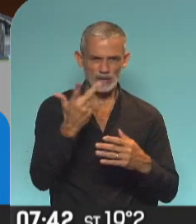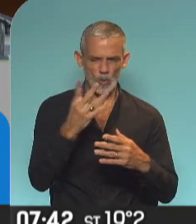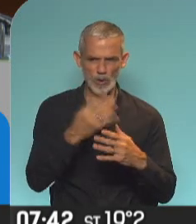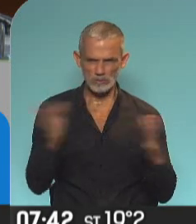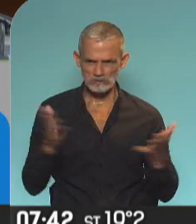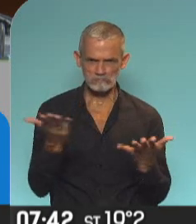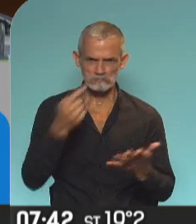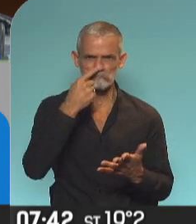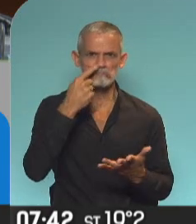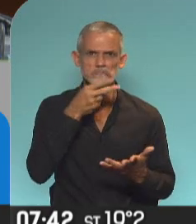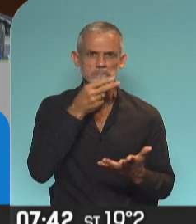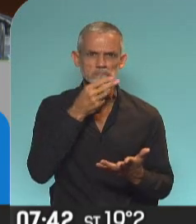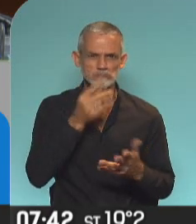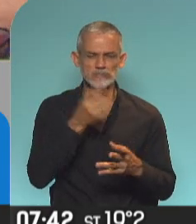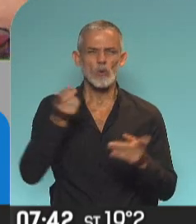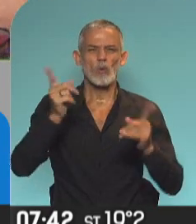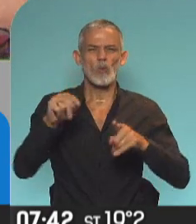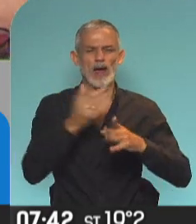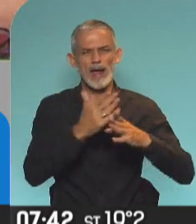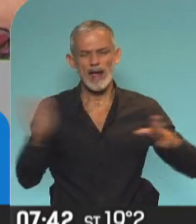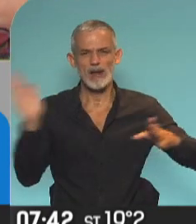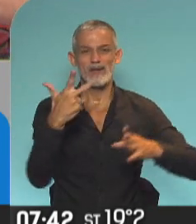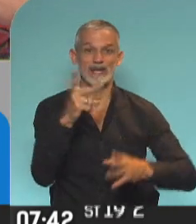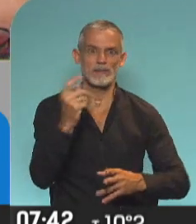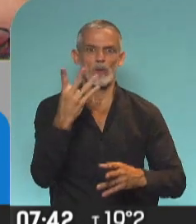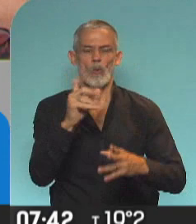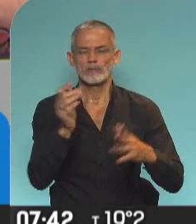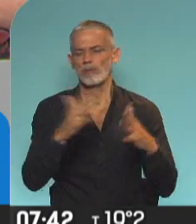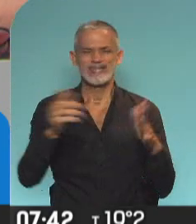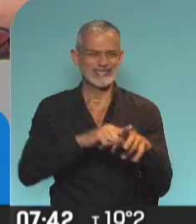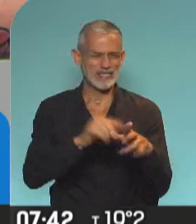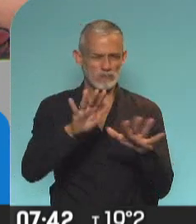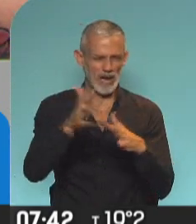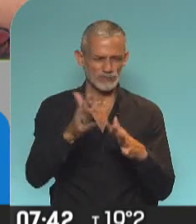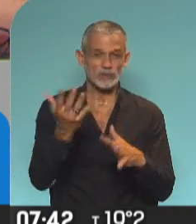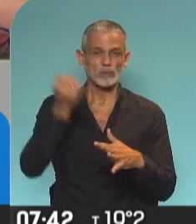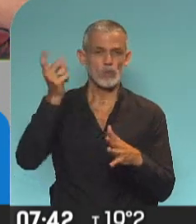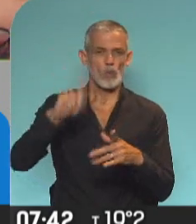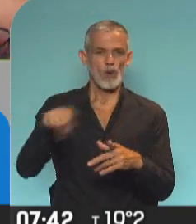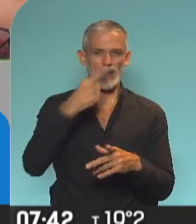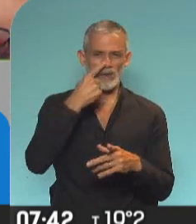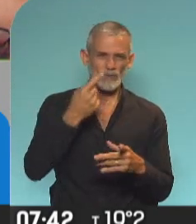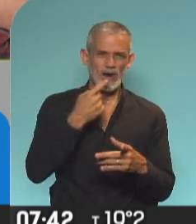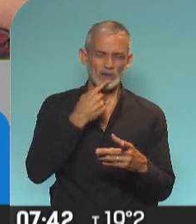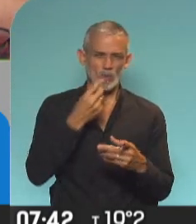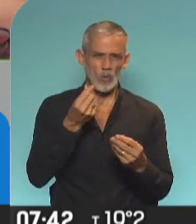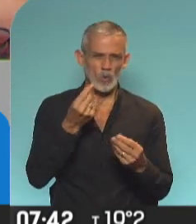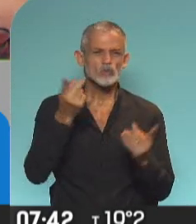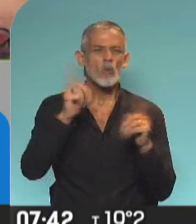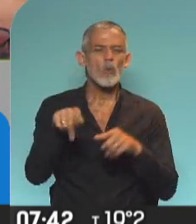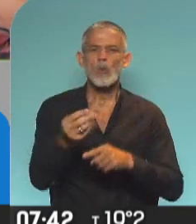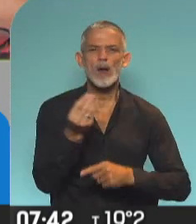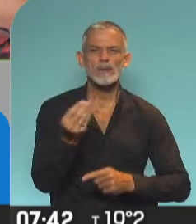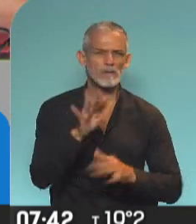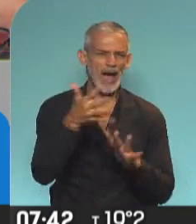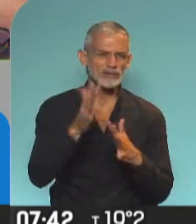volver a sentir el olfato y el gusto. Exacto. El tiempo promedio de recuperación, tanto de olfato como de gusto,